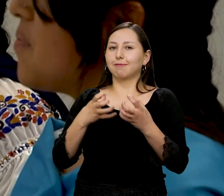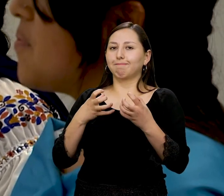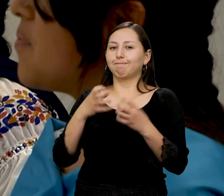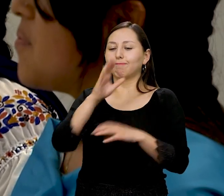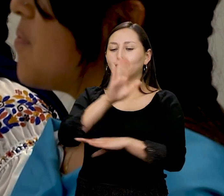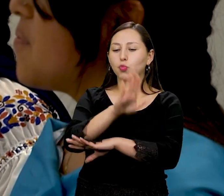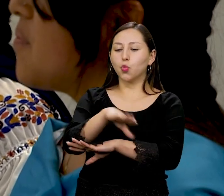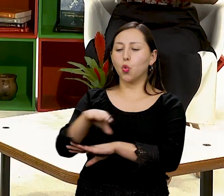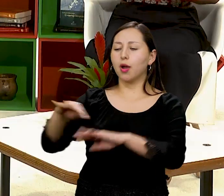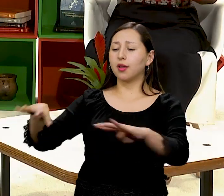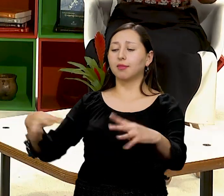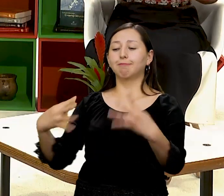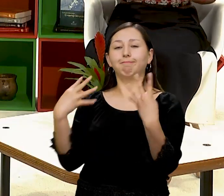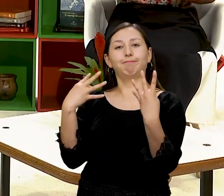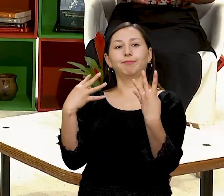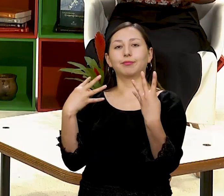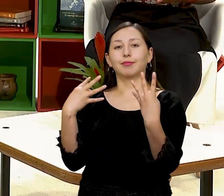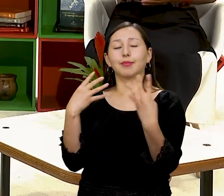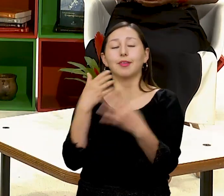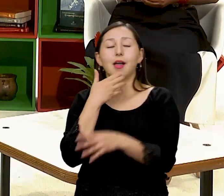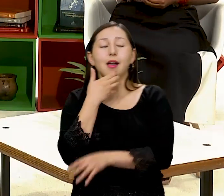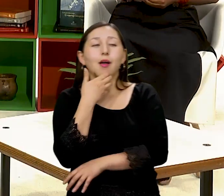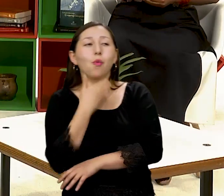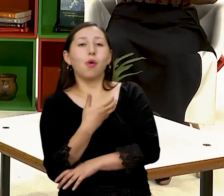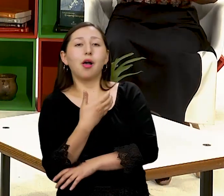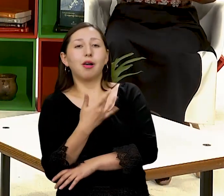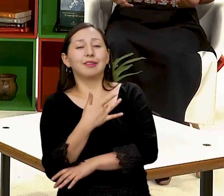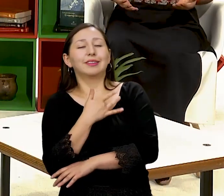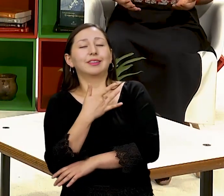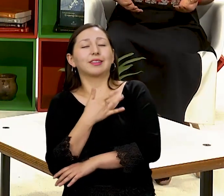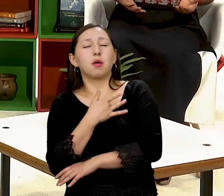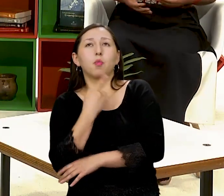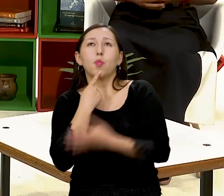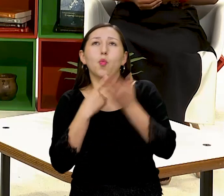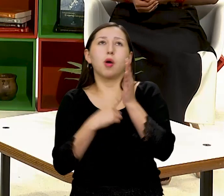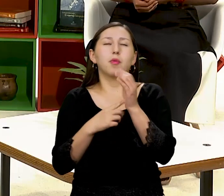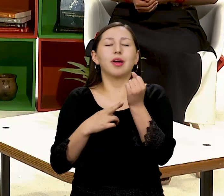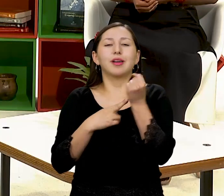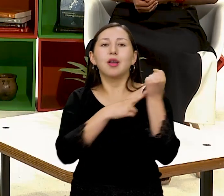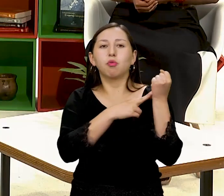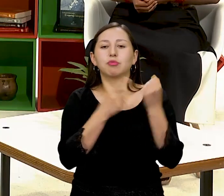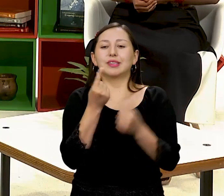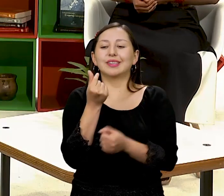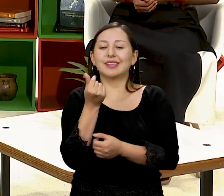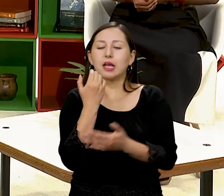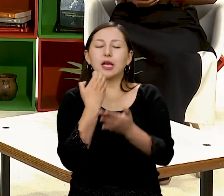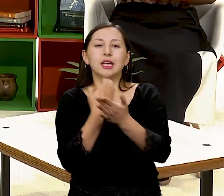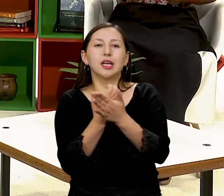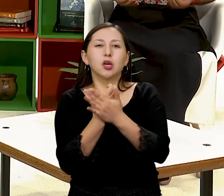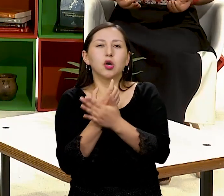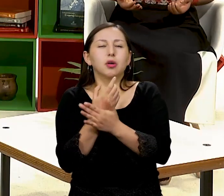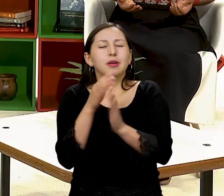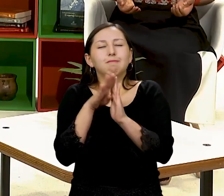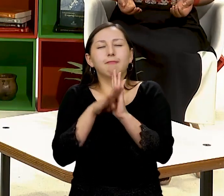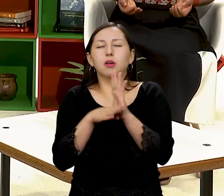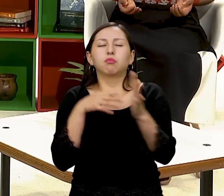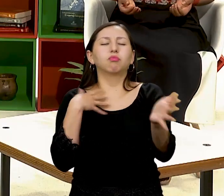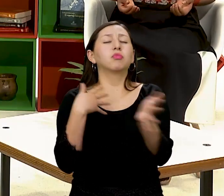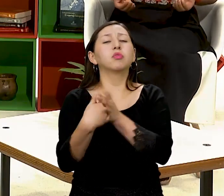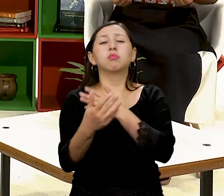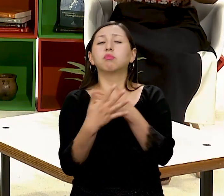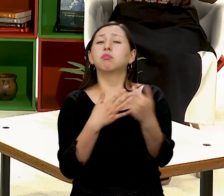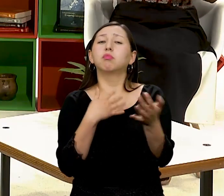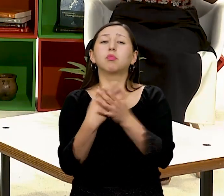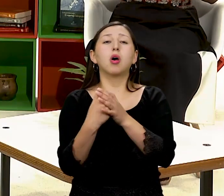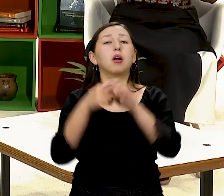referente de que, a pesar de que nosotros no tenemos tantos recursos, tanto dinero, podemos lograr grandes cosas,